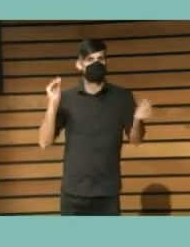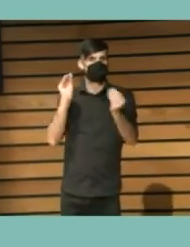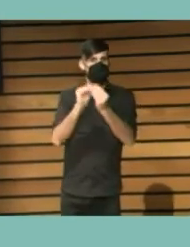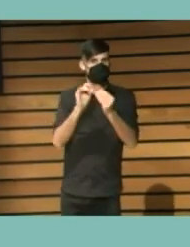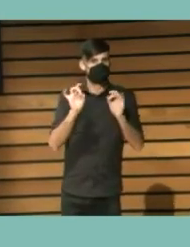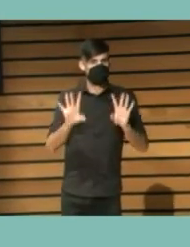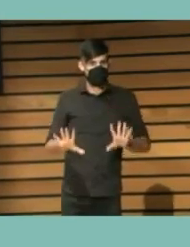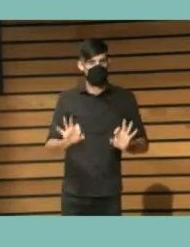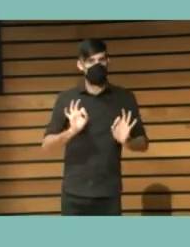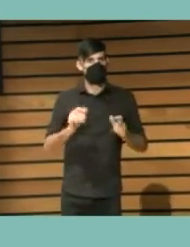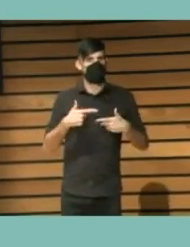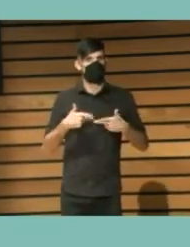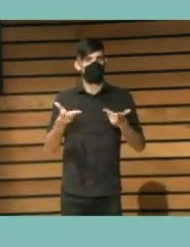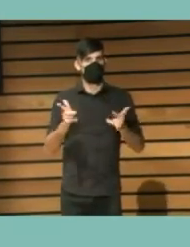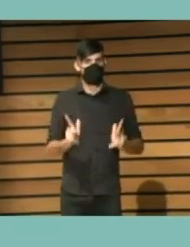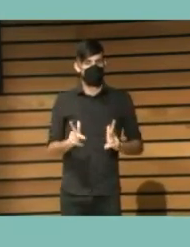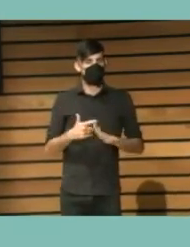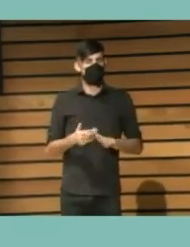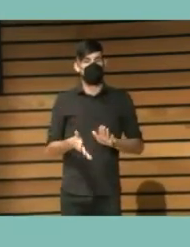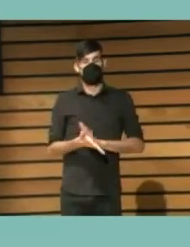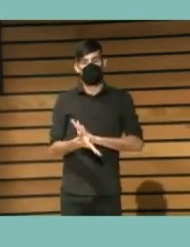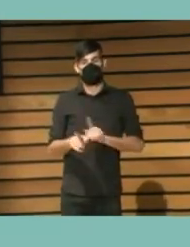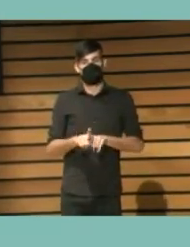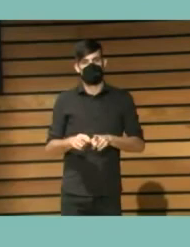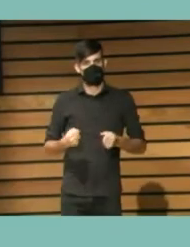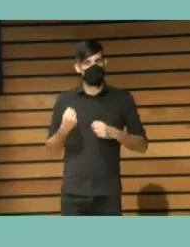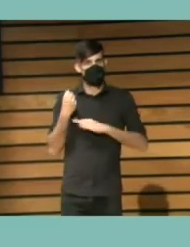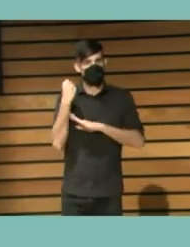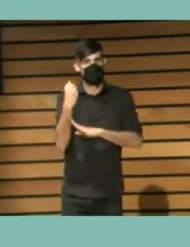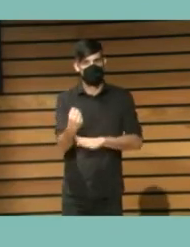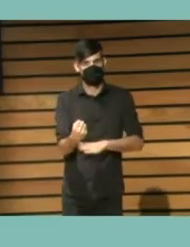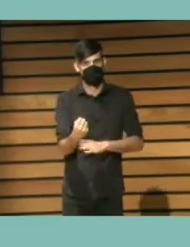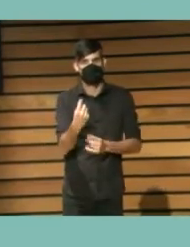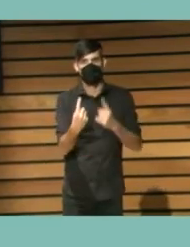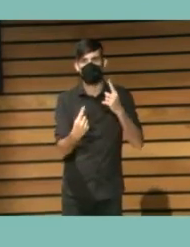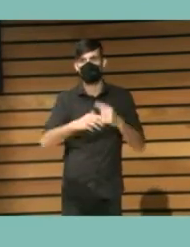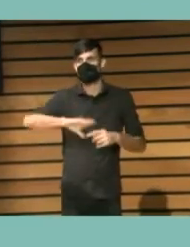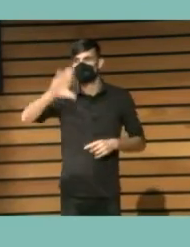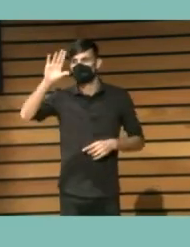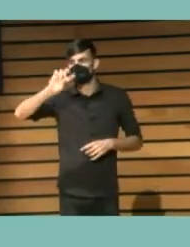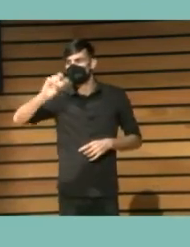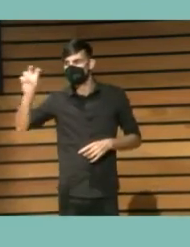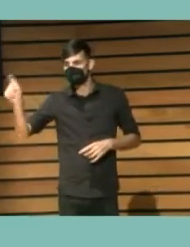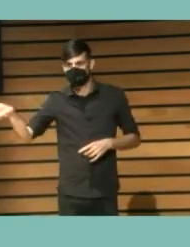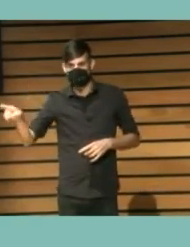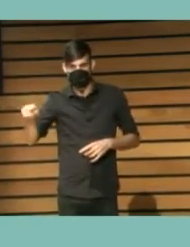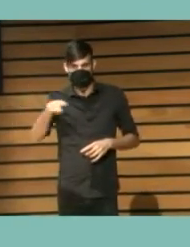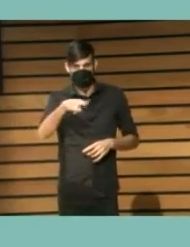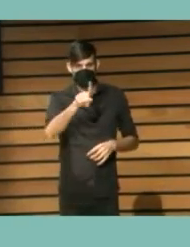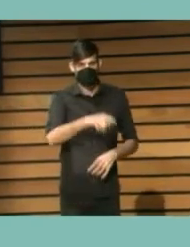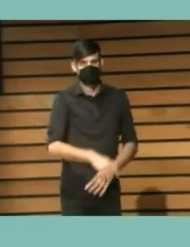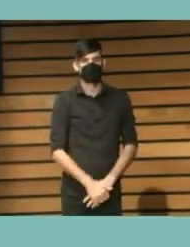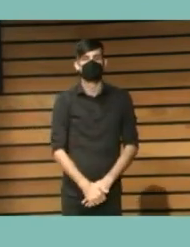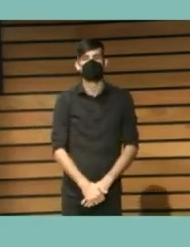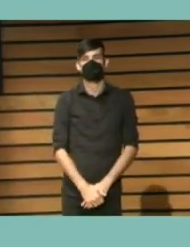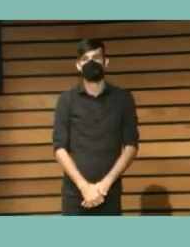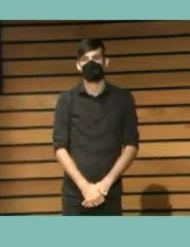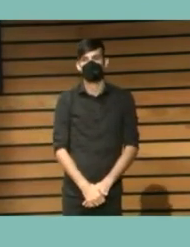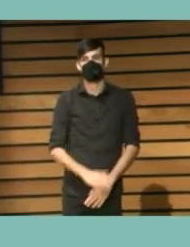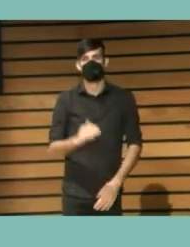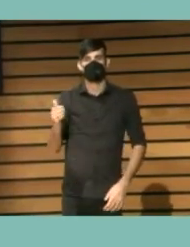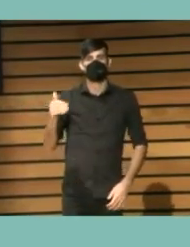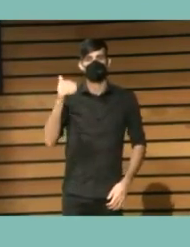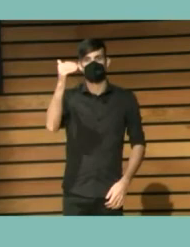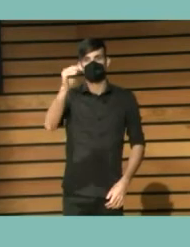para darle un buen empuje. ¿Alguna otra pregunta? Aquí hay una. Allí detrás hay otra,